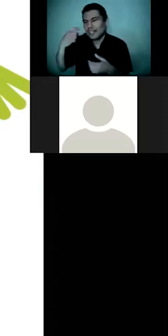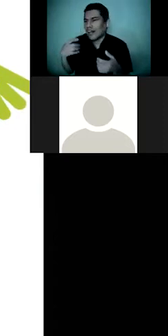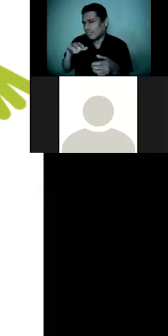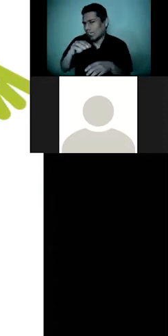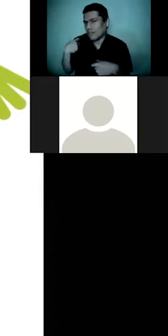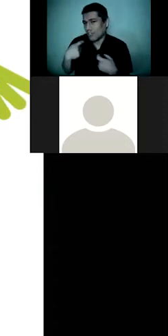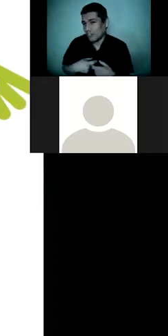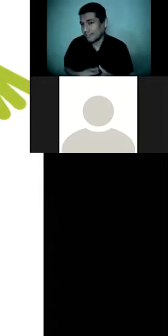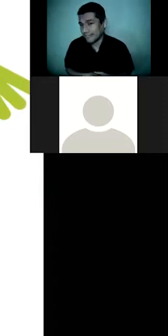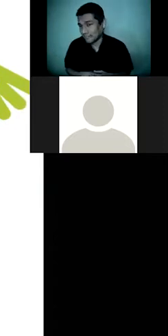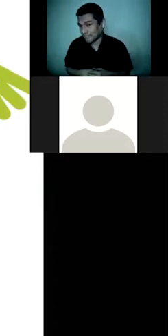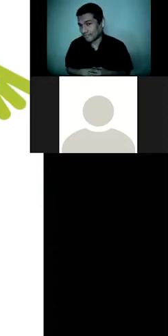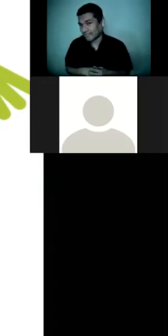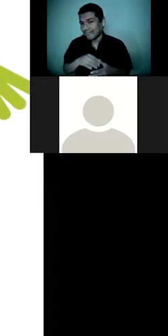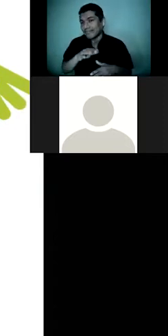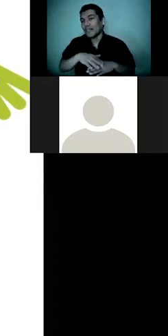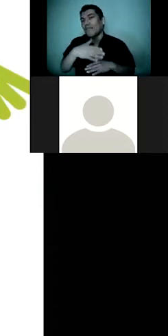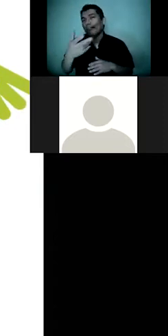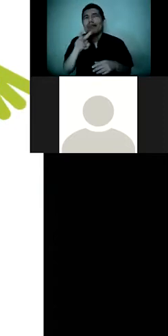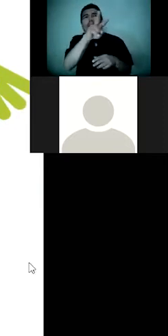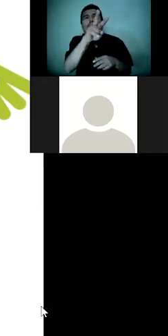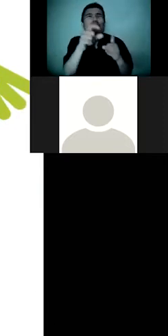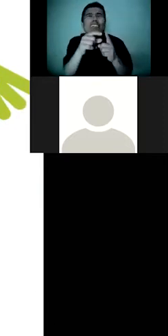¿no? Entonces así aprendí el español.